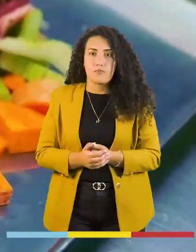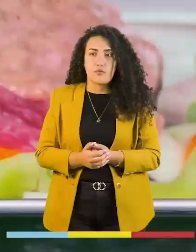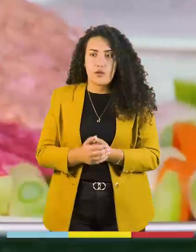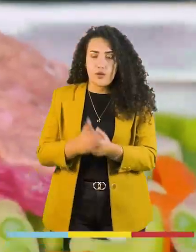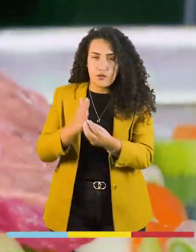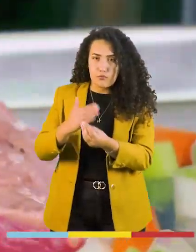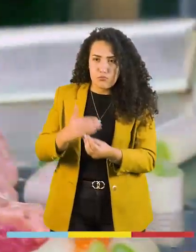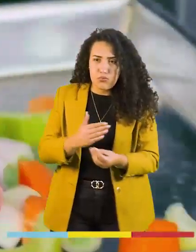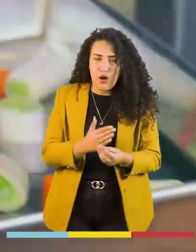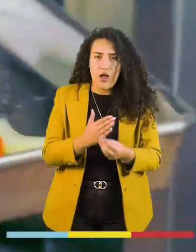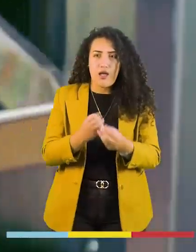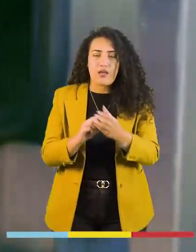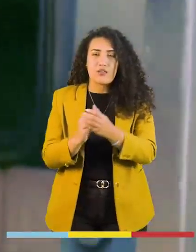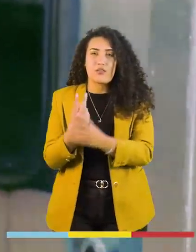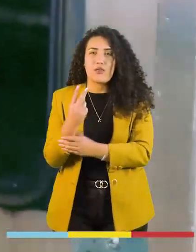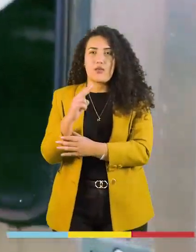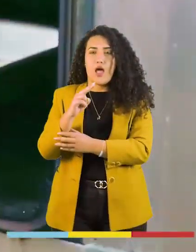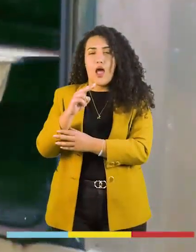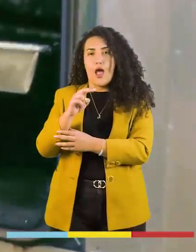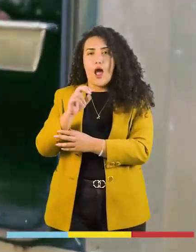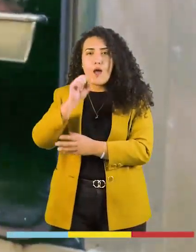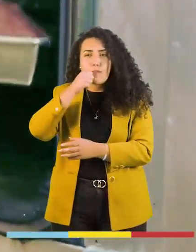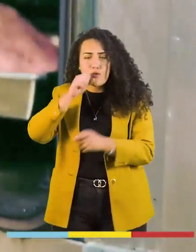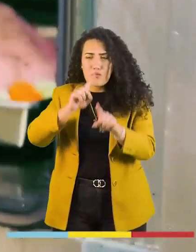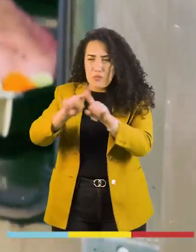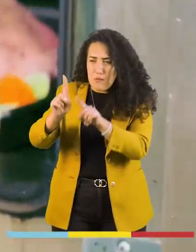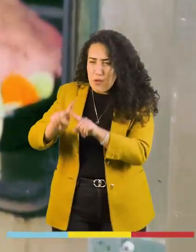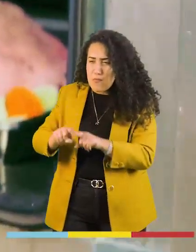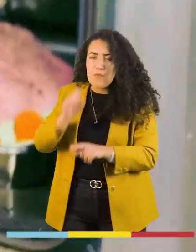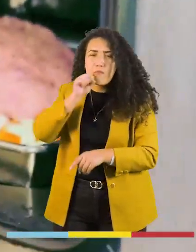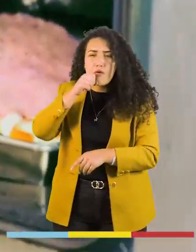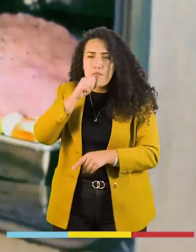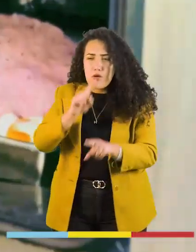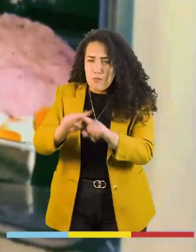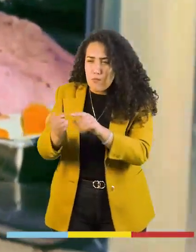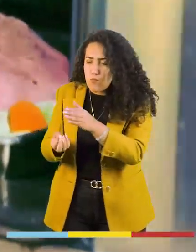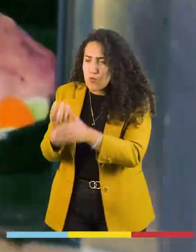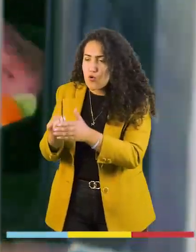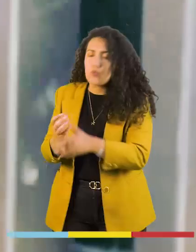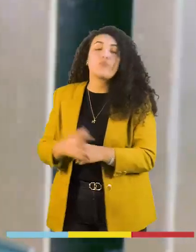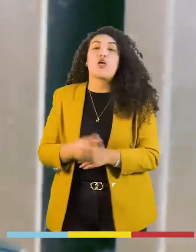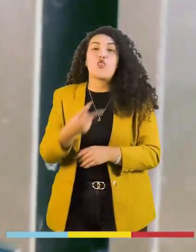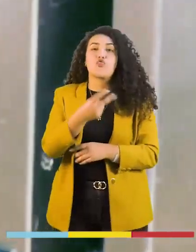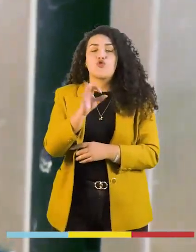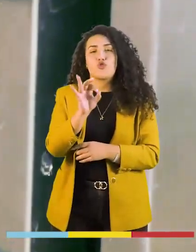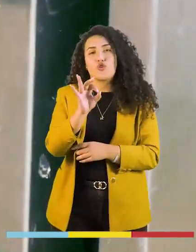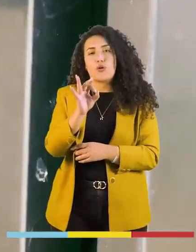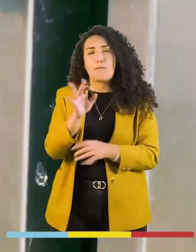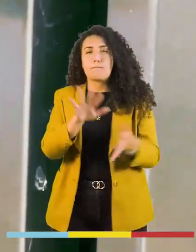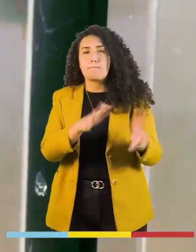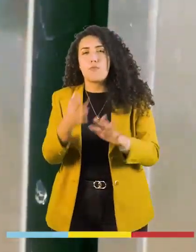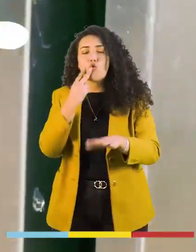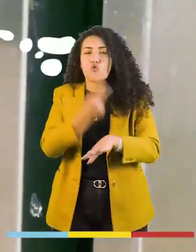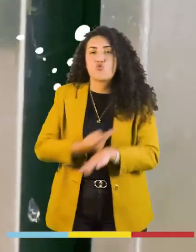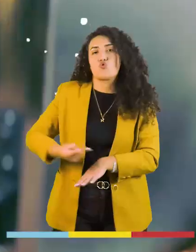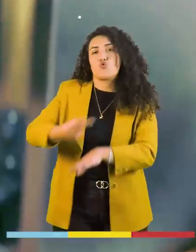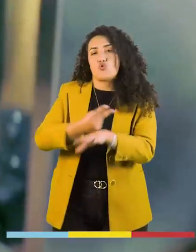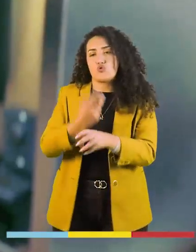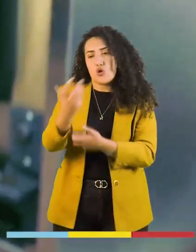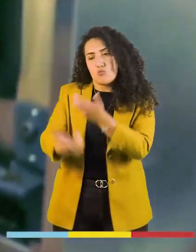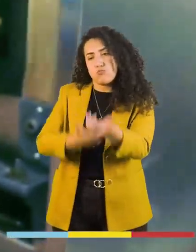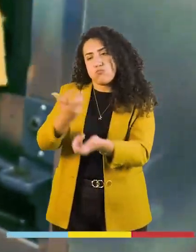apio y lo horneamos a 200 grados aproximadamente durante